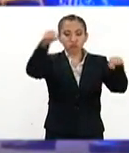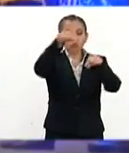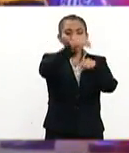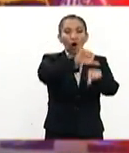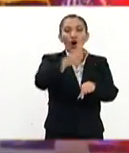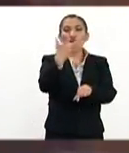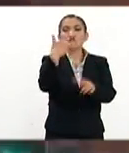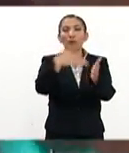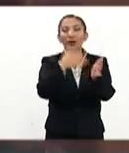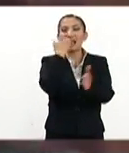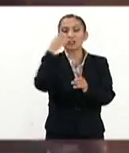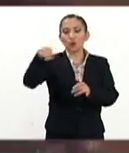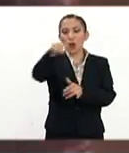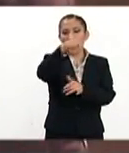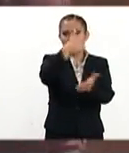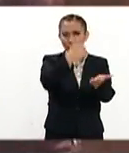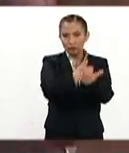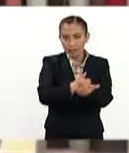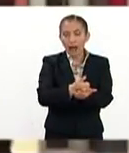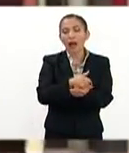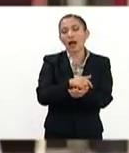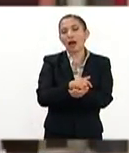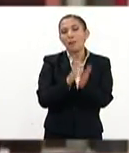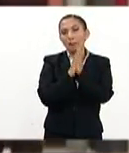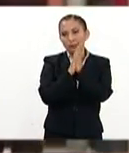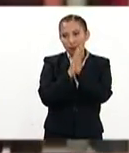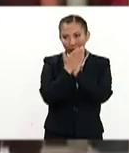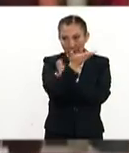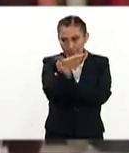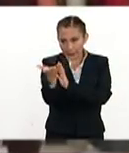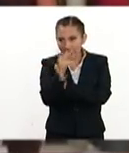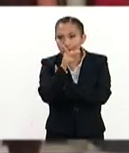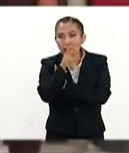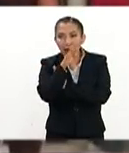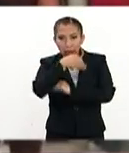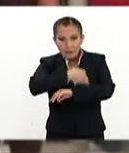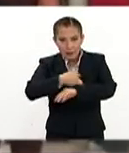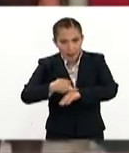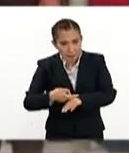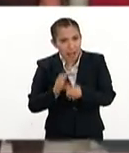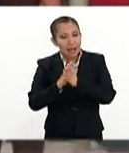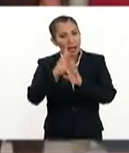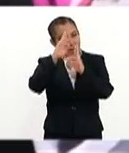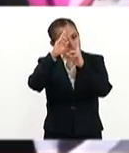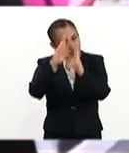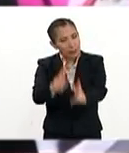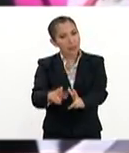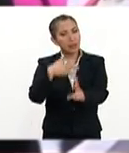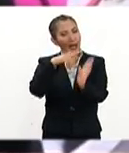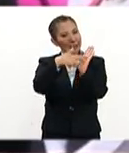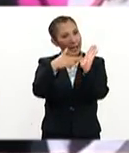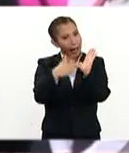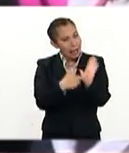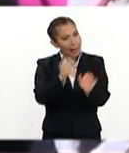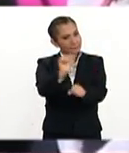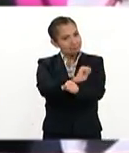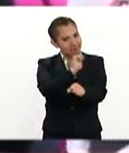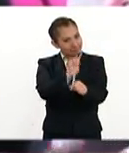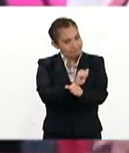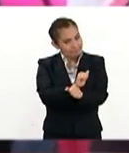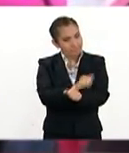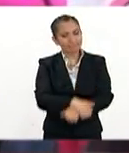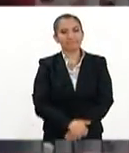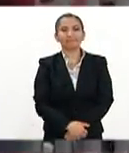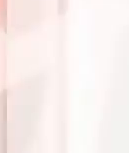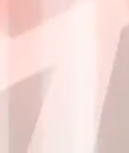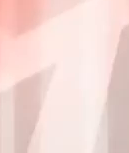más de 8.000 escuelas en la ciudad, por lo que pidieron a los padres de familia respetar el reglamento de tránsito.